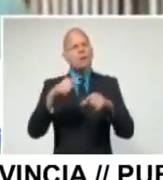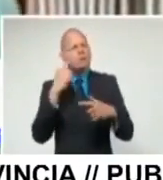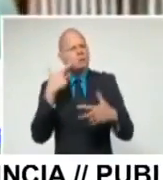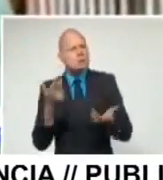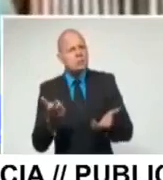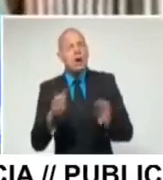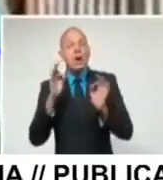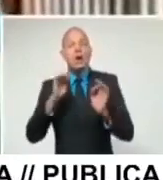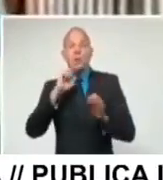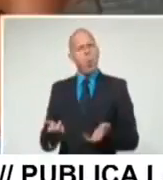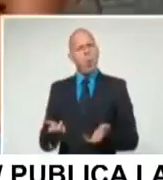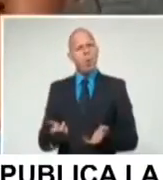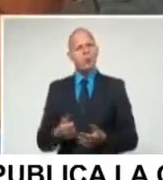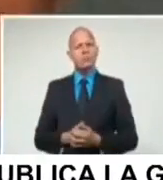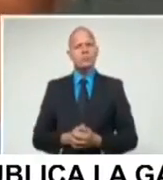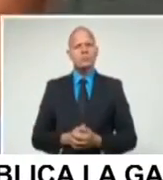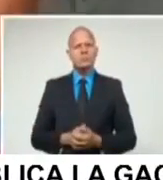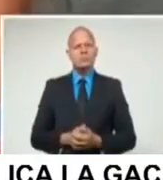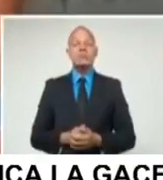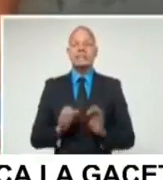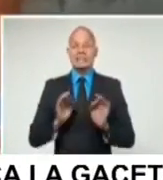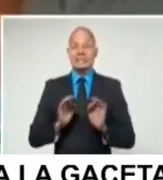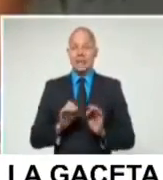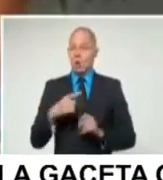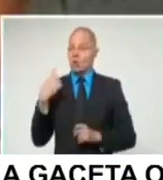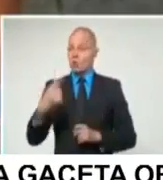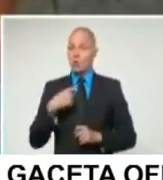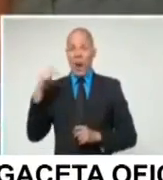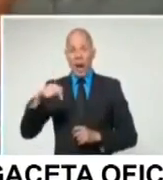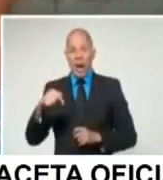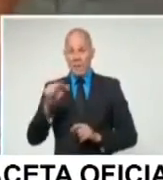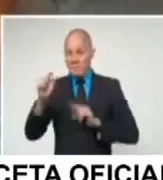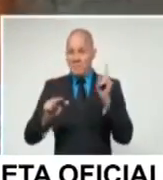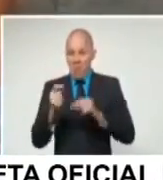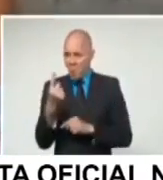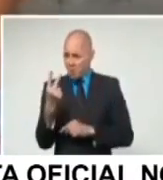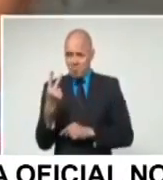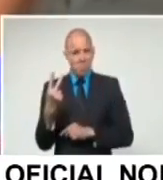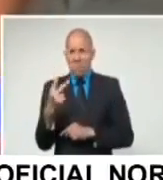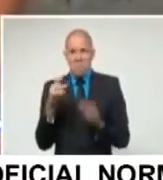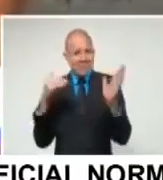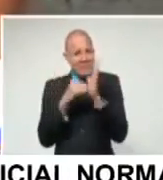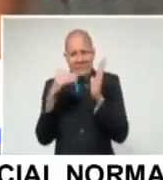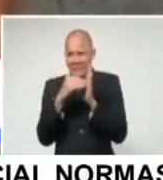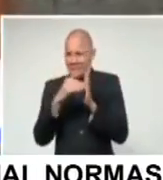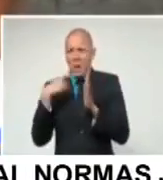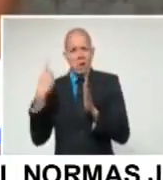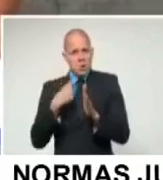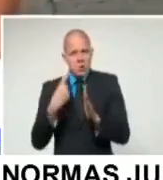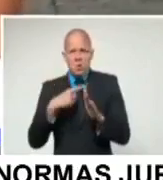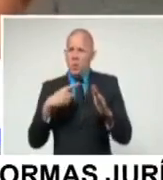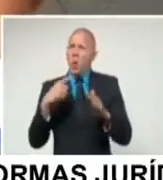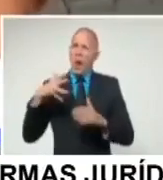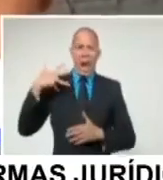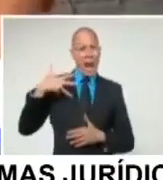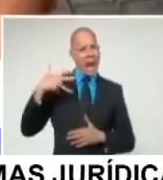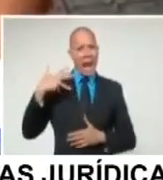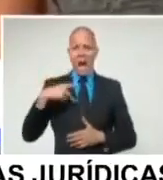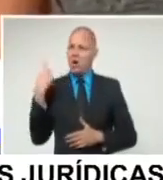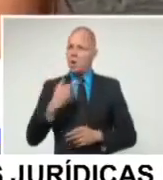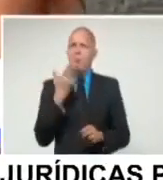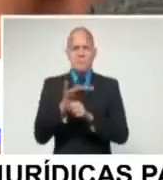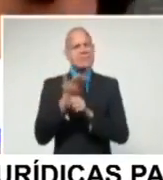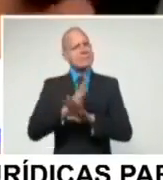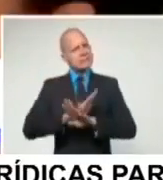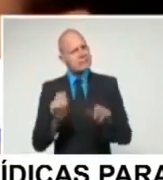ese bloqueo debe terminar. Ese reclamo de millones no es invención, sí, lo creo. Es del mundo ya un